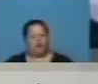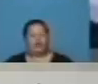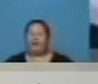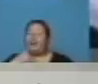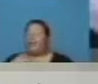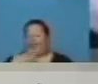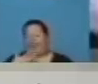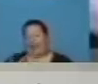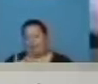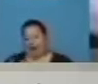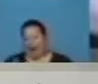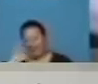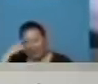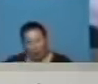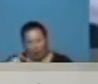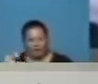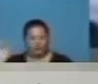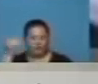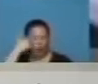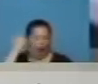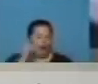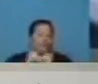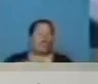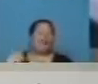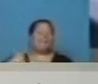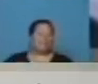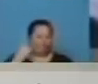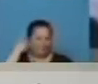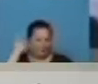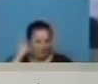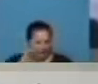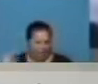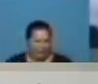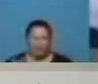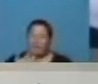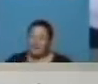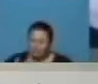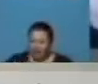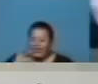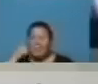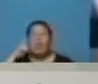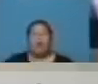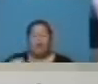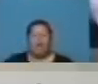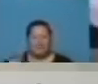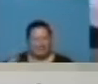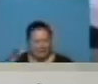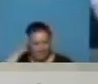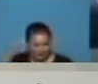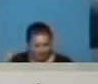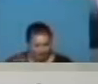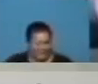Es uno de los disparates jurídicos más grandes de la historia de la Argentina. Pero un disparate jurídico de